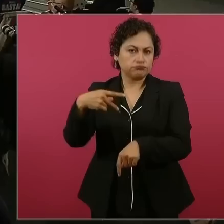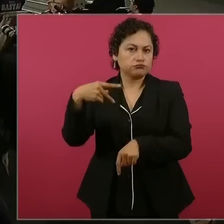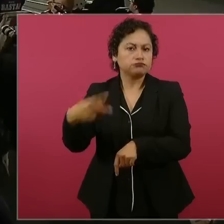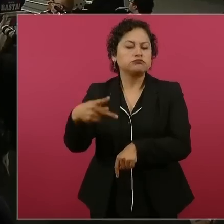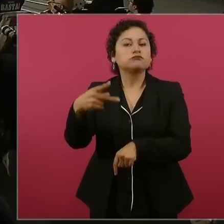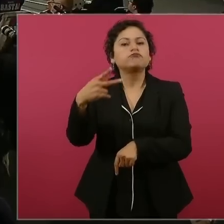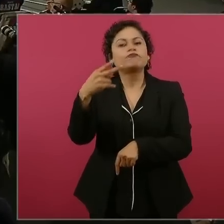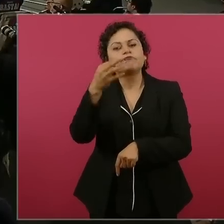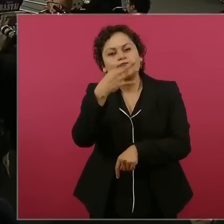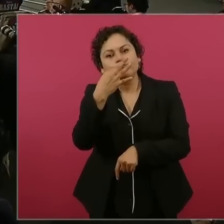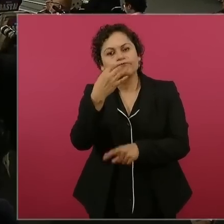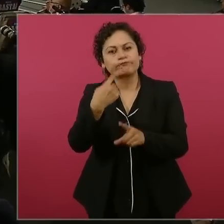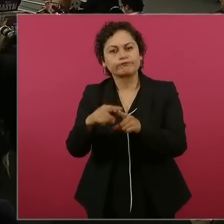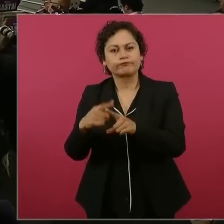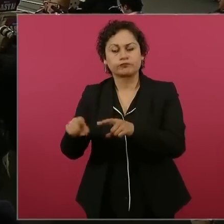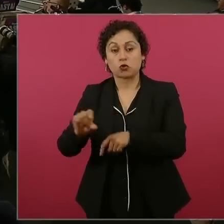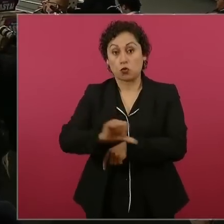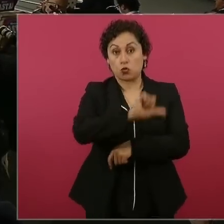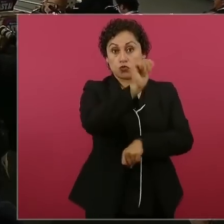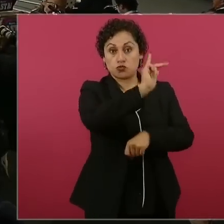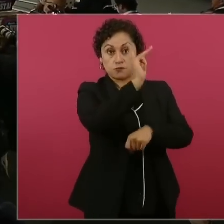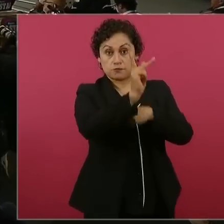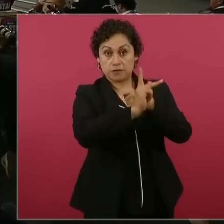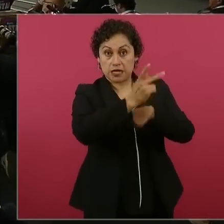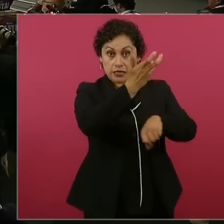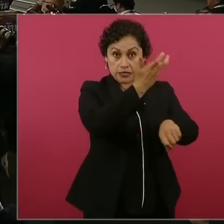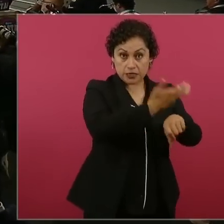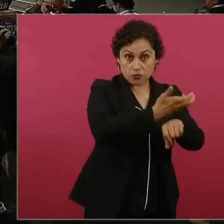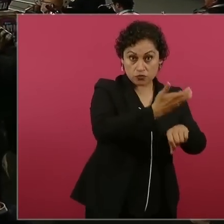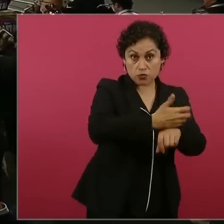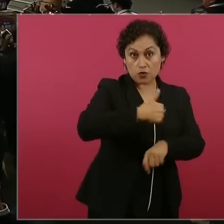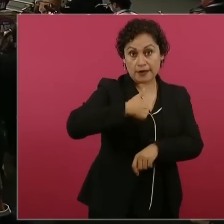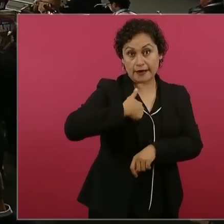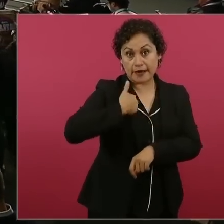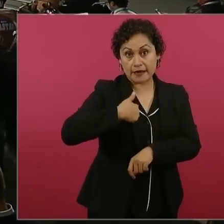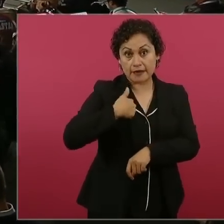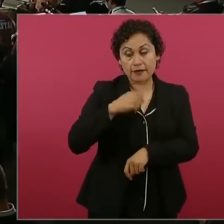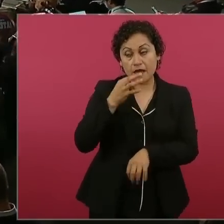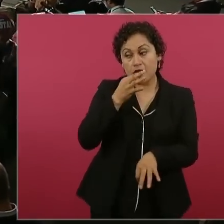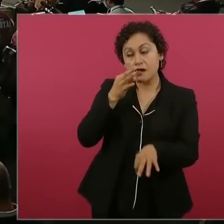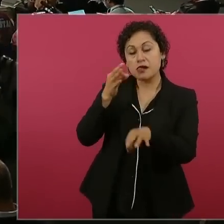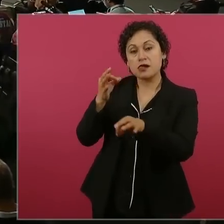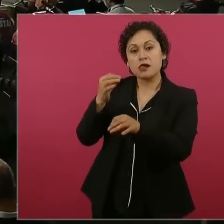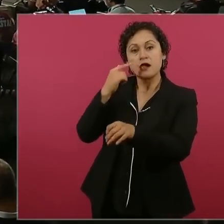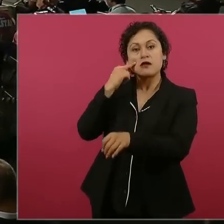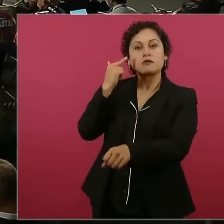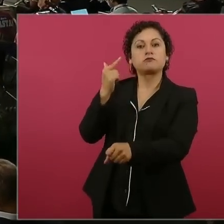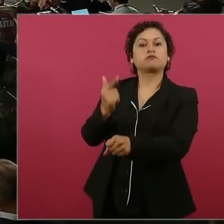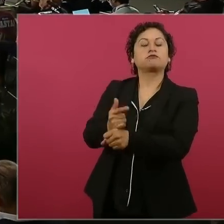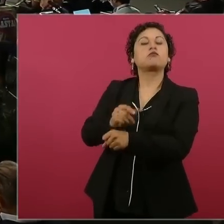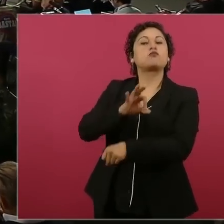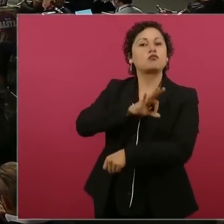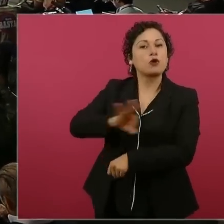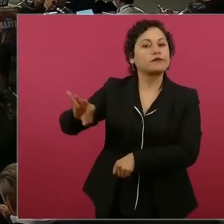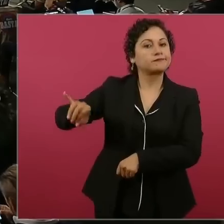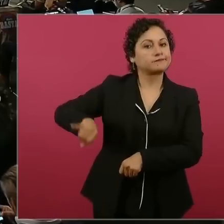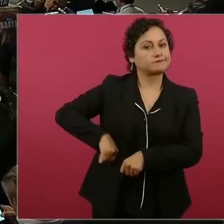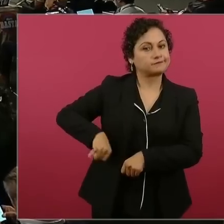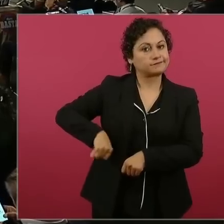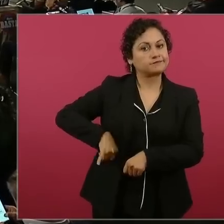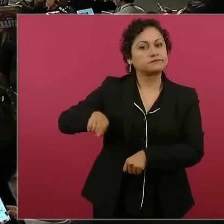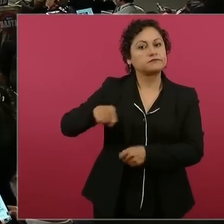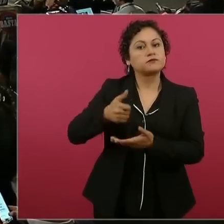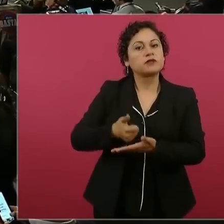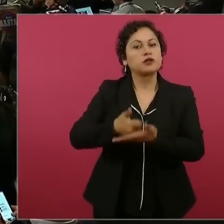que en países como Estados Unidos y Canadá comienza a verse un gran interés de este empleo en tratamientos de